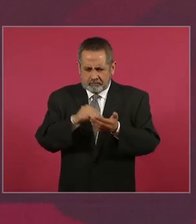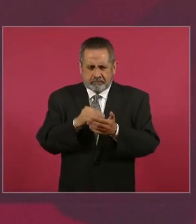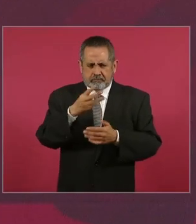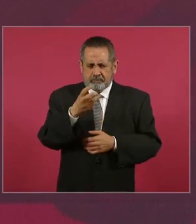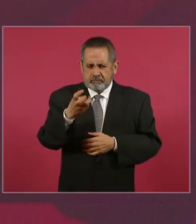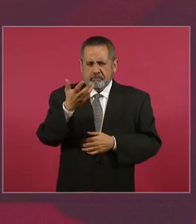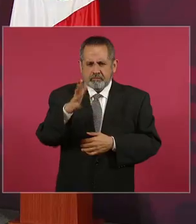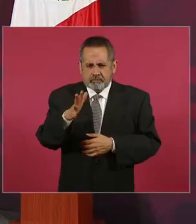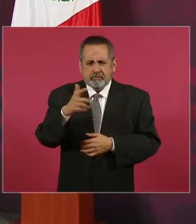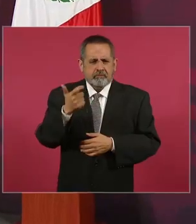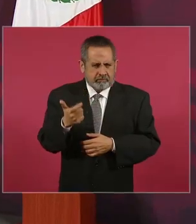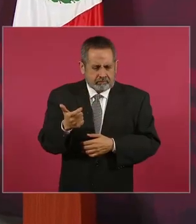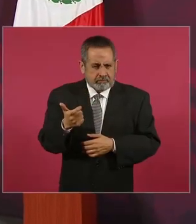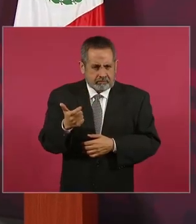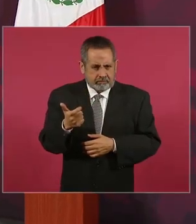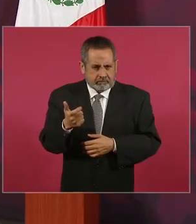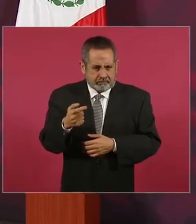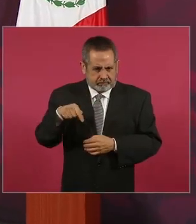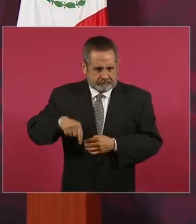6.310.